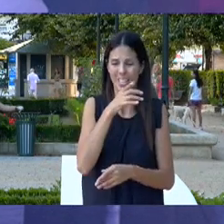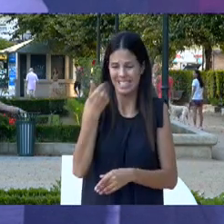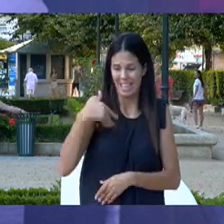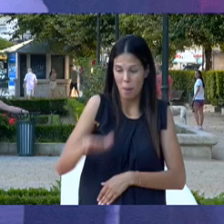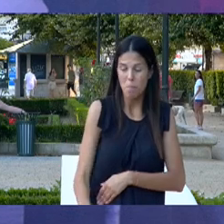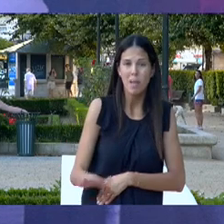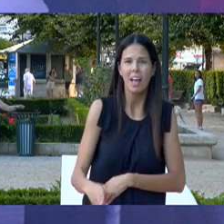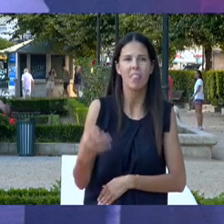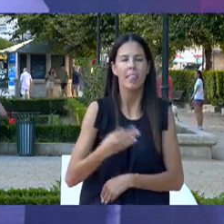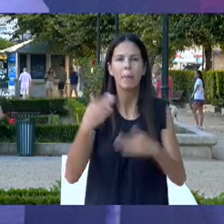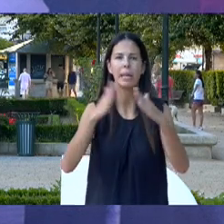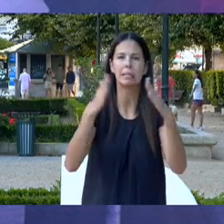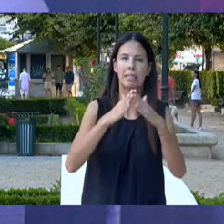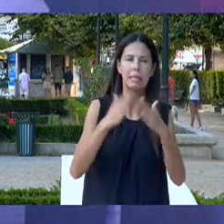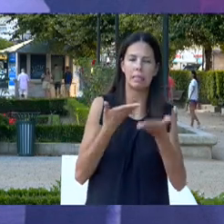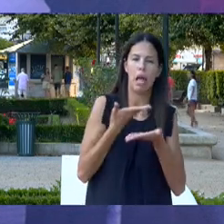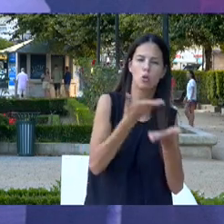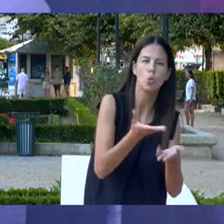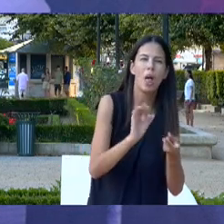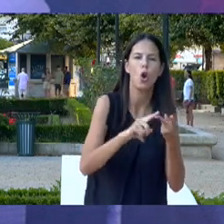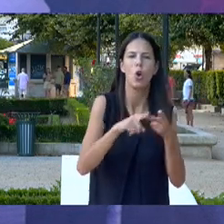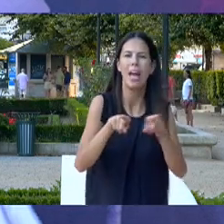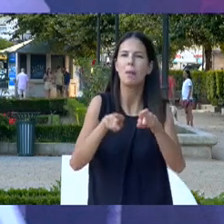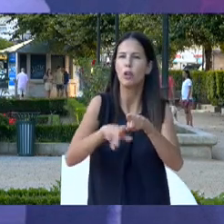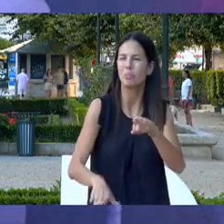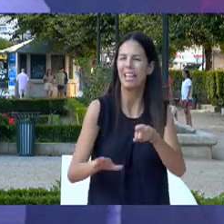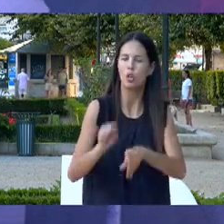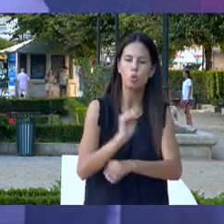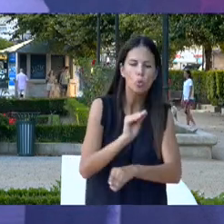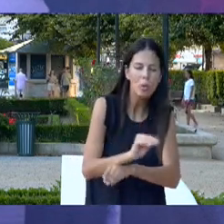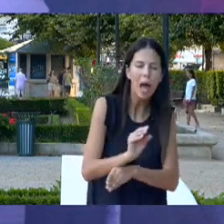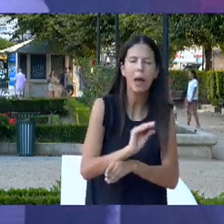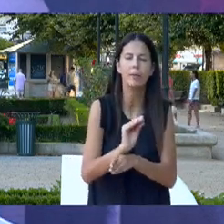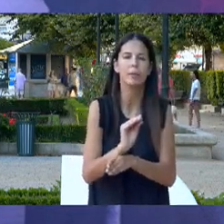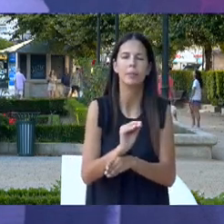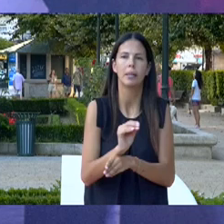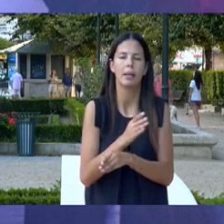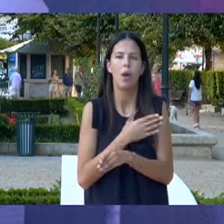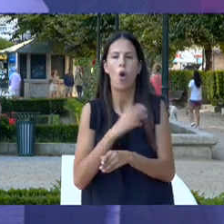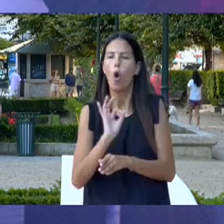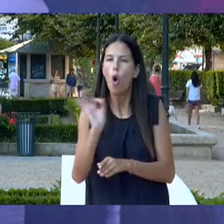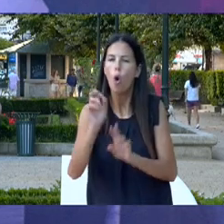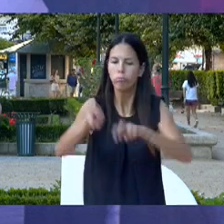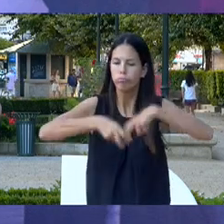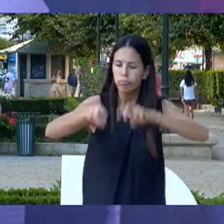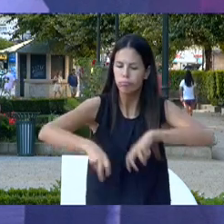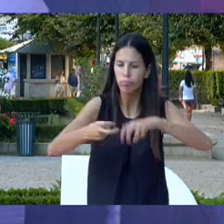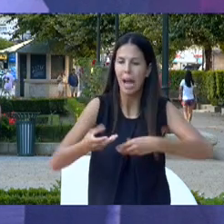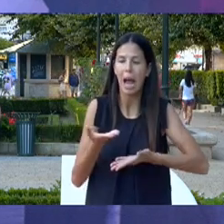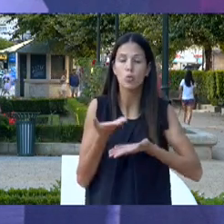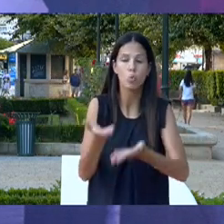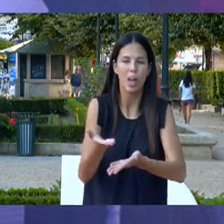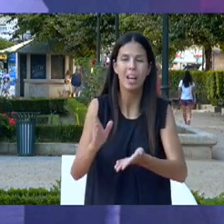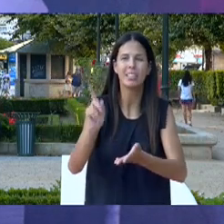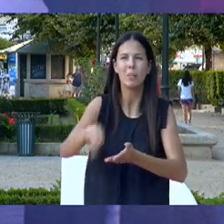tiñan que axudar na casa, cuidar os irmás pequenos que nacían, ou as irmás pequenas, axudar na leira, ou incluso son da Ría